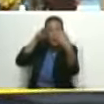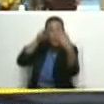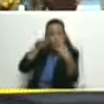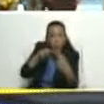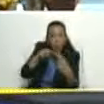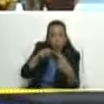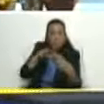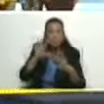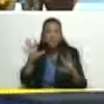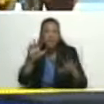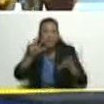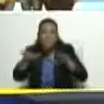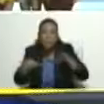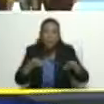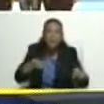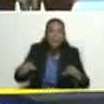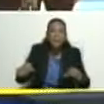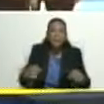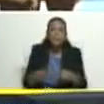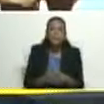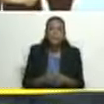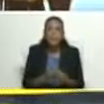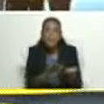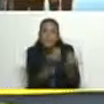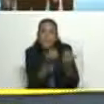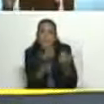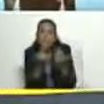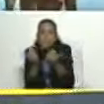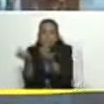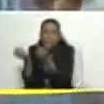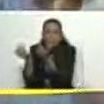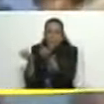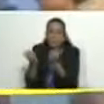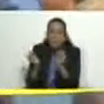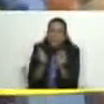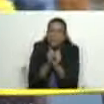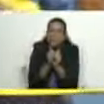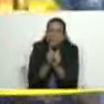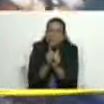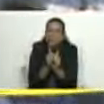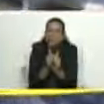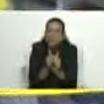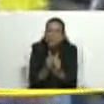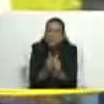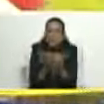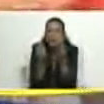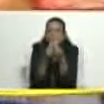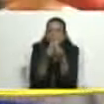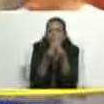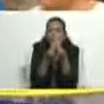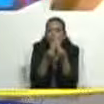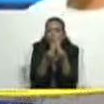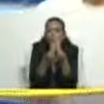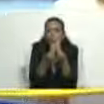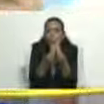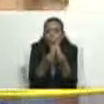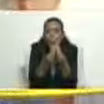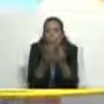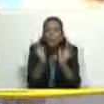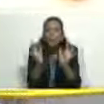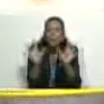bajen si quieren también, vénganse. Vamos aquí bien cerquita, aquí ves, bien